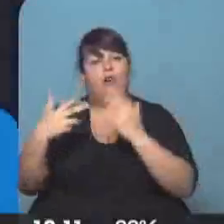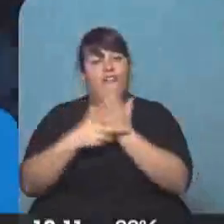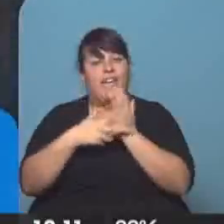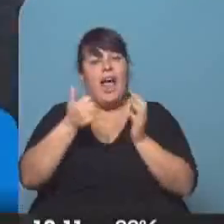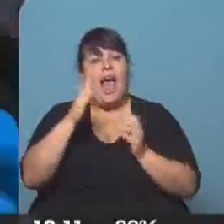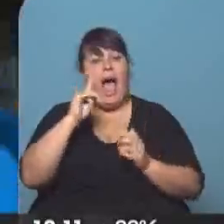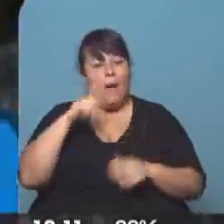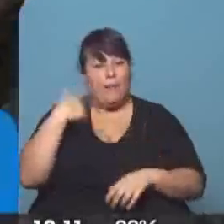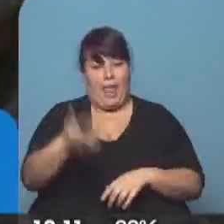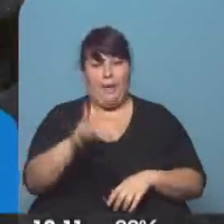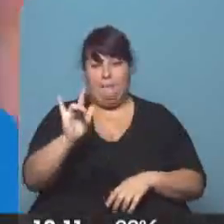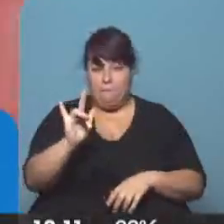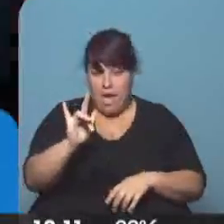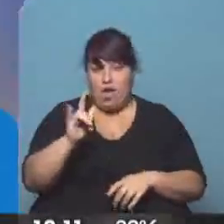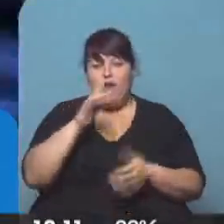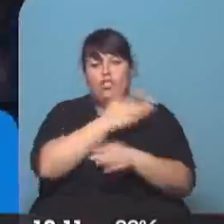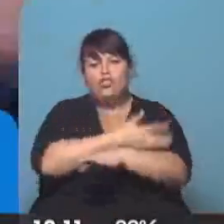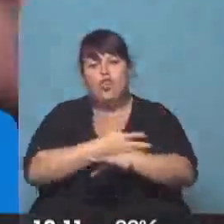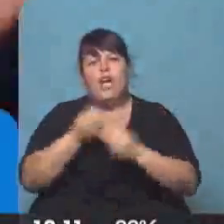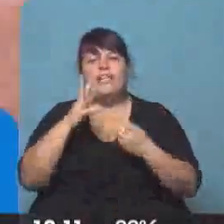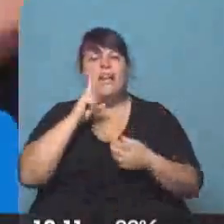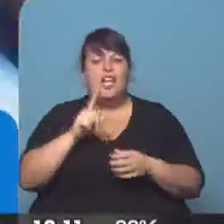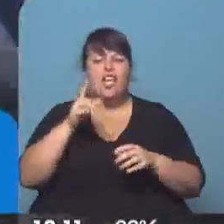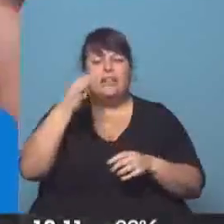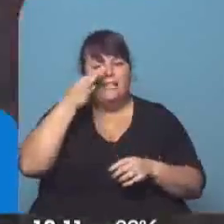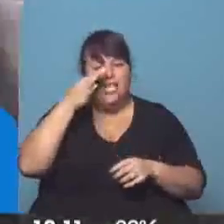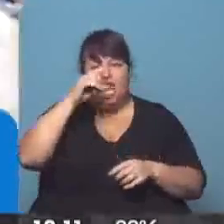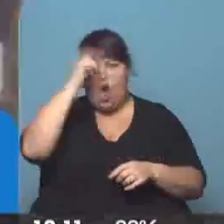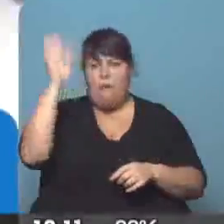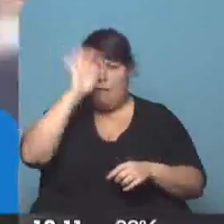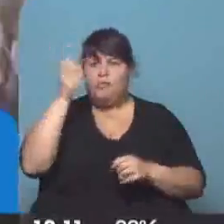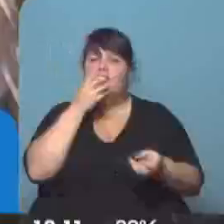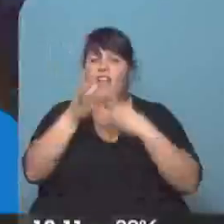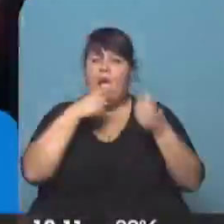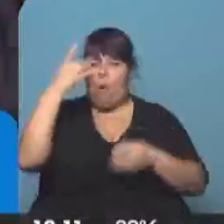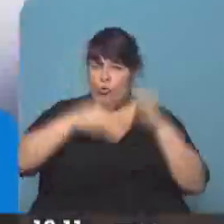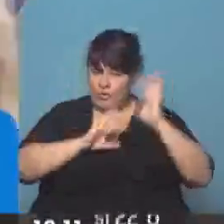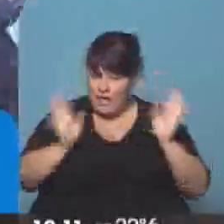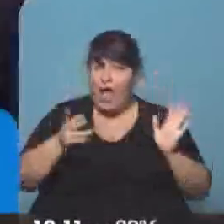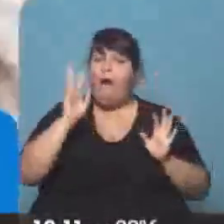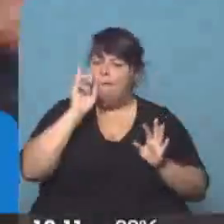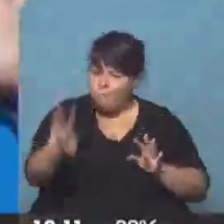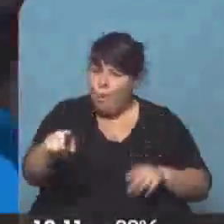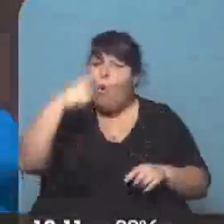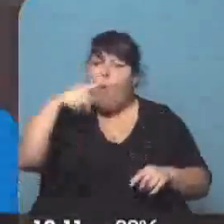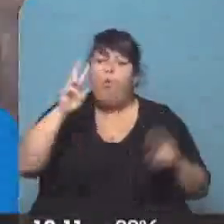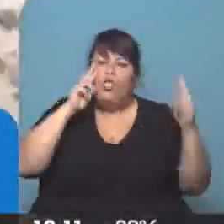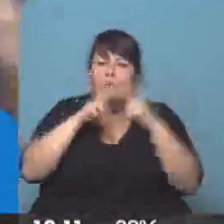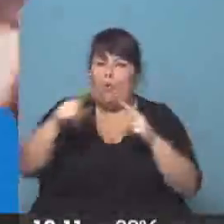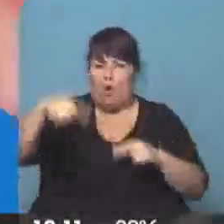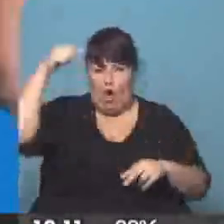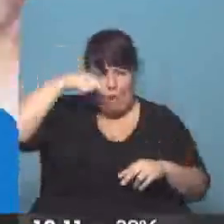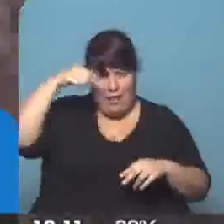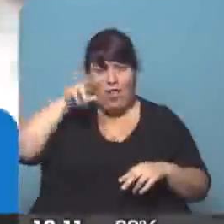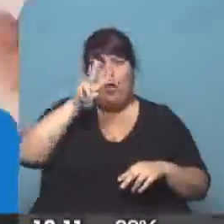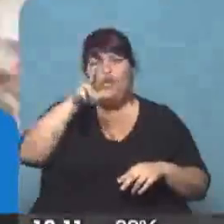Ávila encabezará el miércoles la reconstrucción en el río con testigos mapuches que declararon ante la justicia haber visto allí por última vez al joven artesano